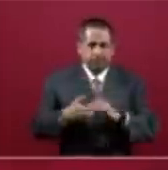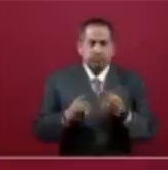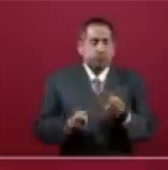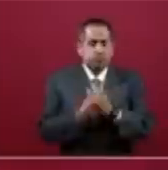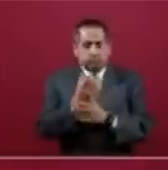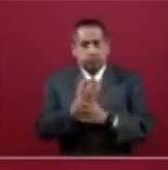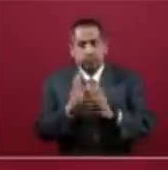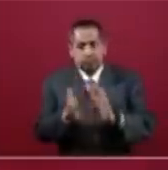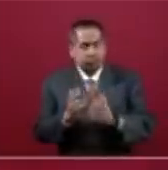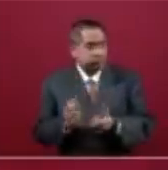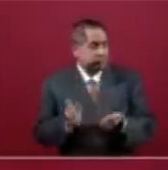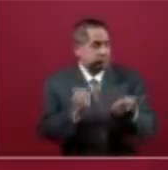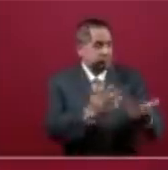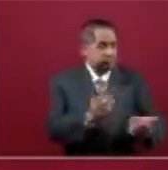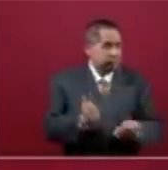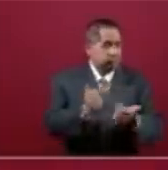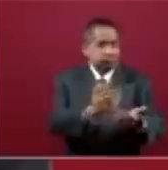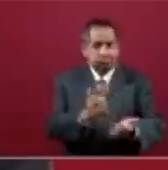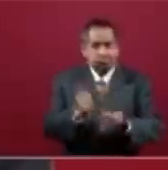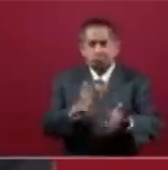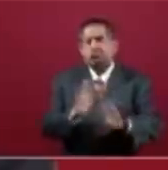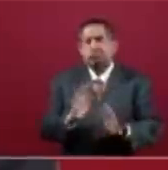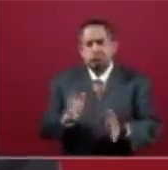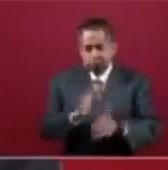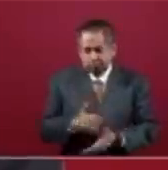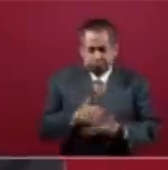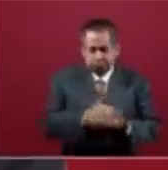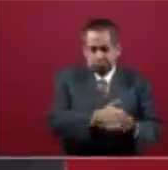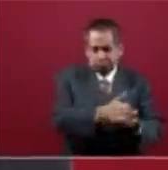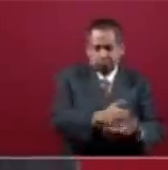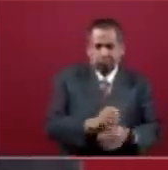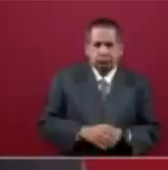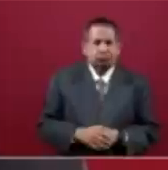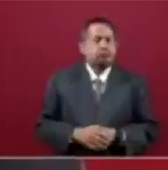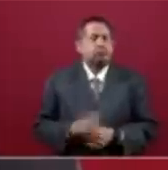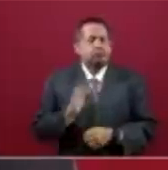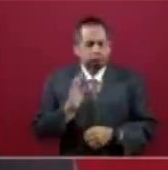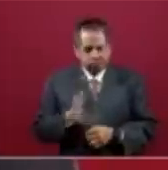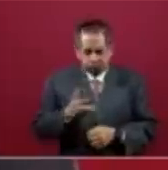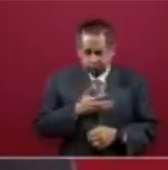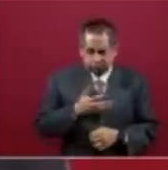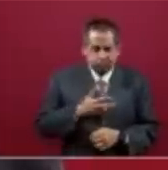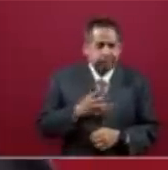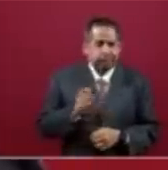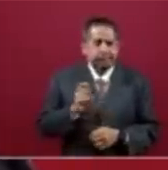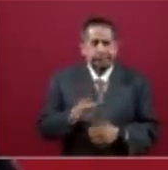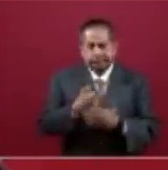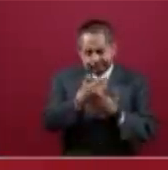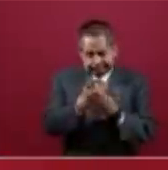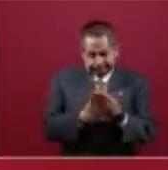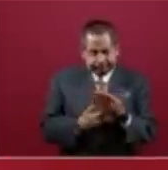están ayudando. Ya tenemos